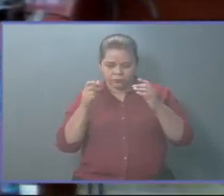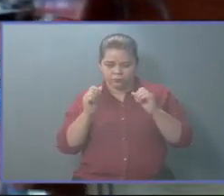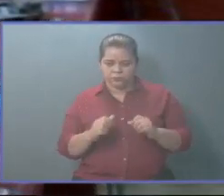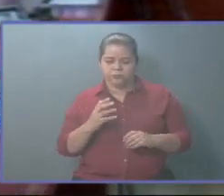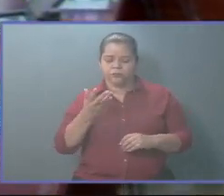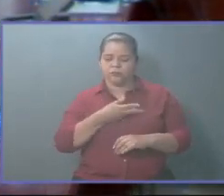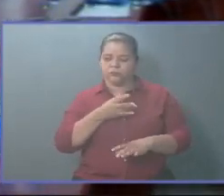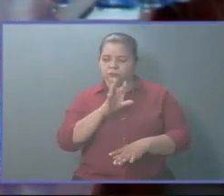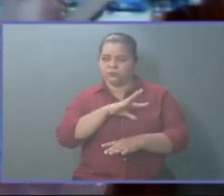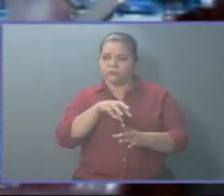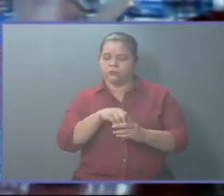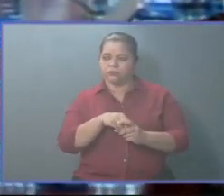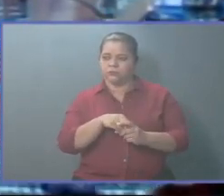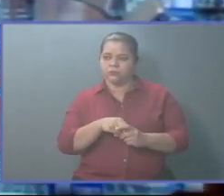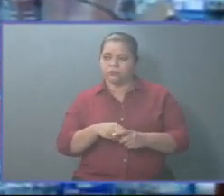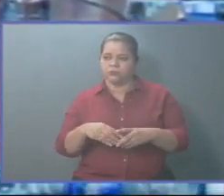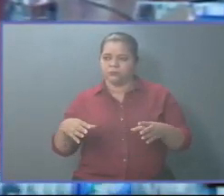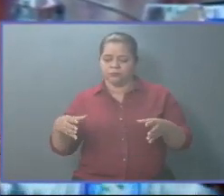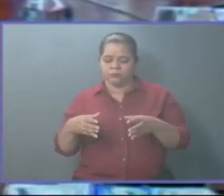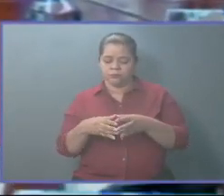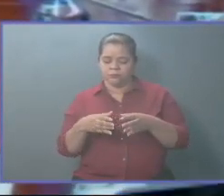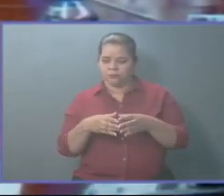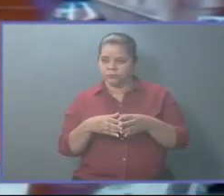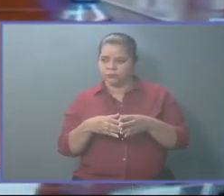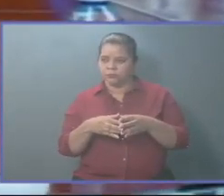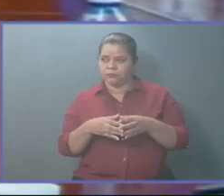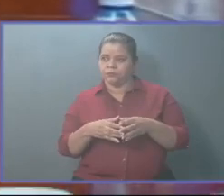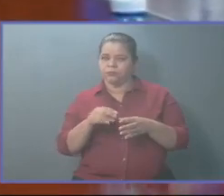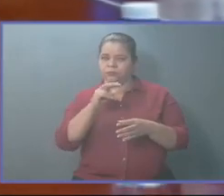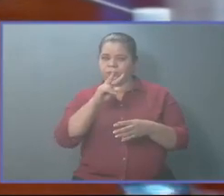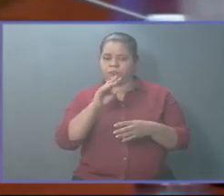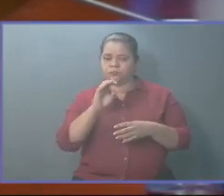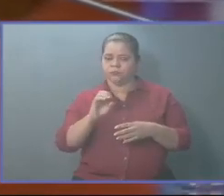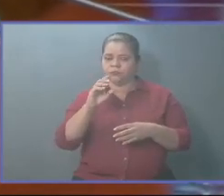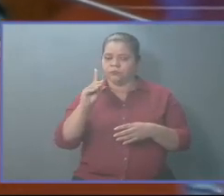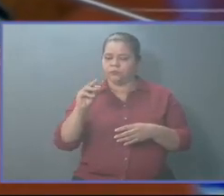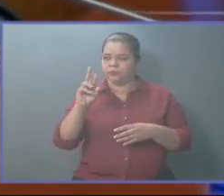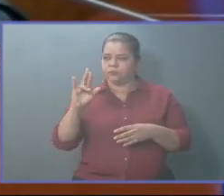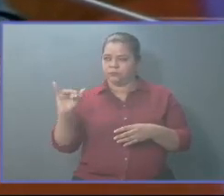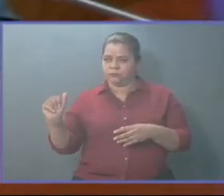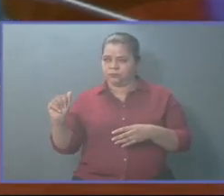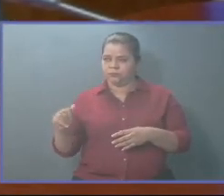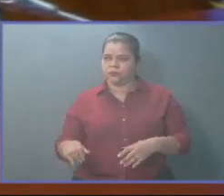integrar este comité de veeduría ciudadana,